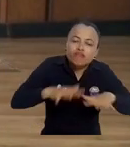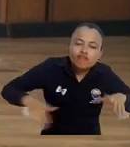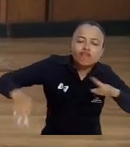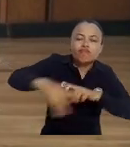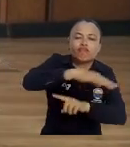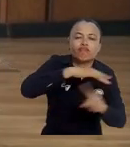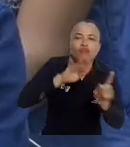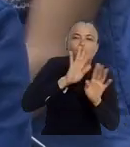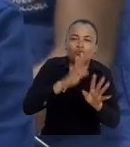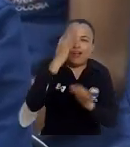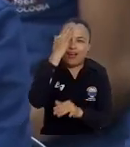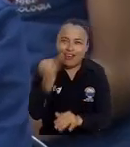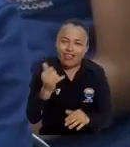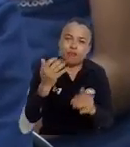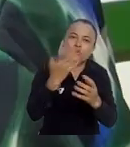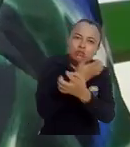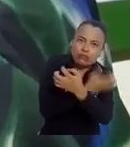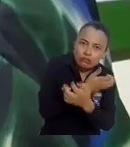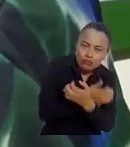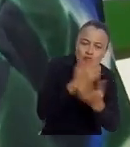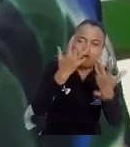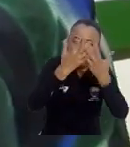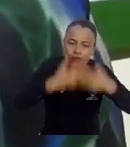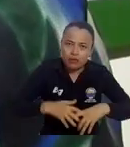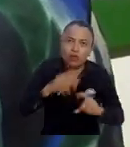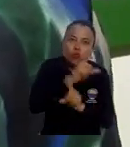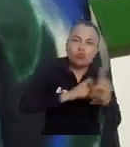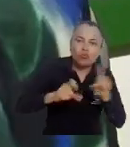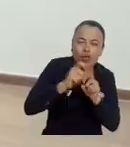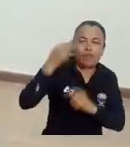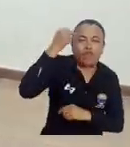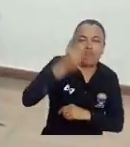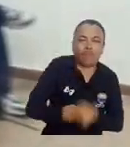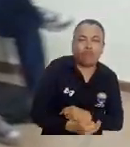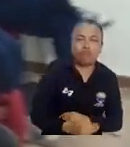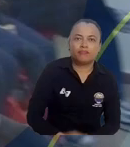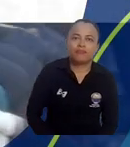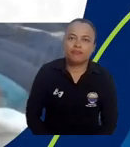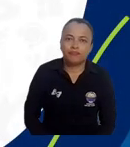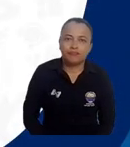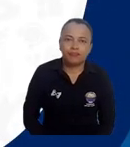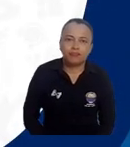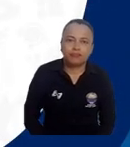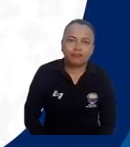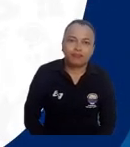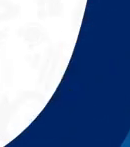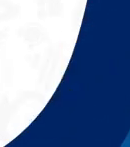torno a diferentes ámbitos como lo académico, científico, empresarial, cultural e histórico.